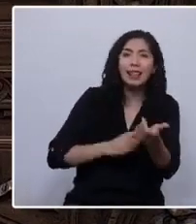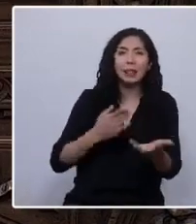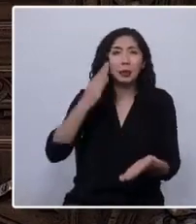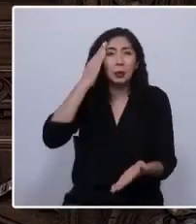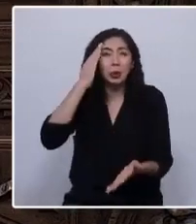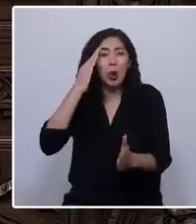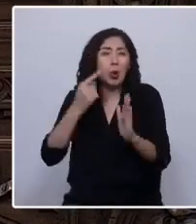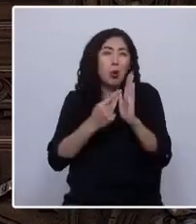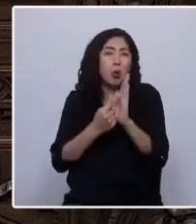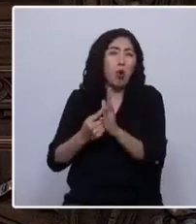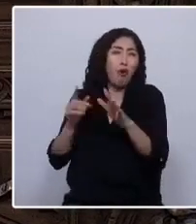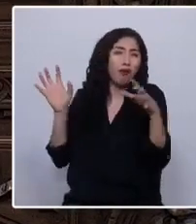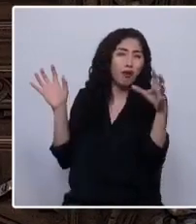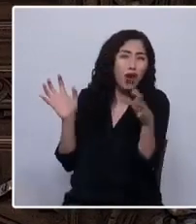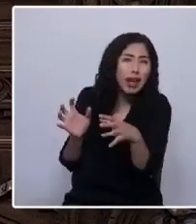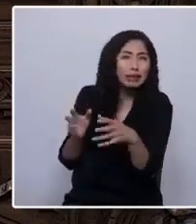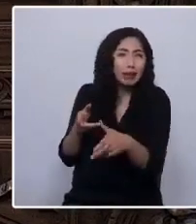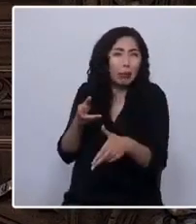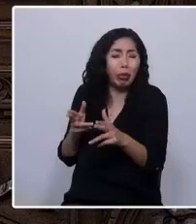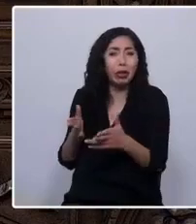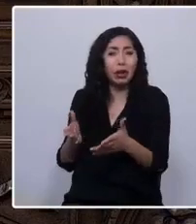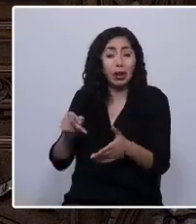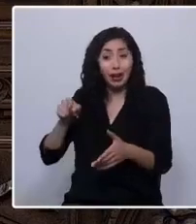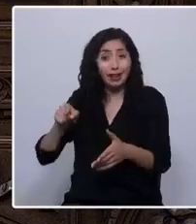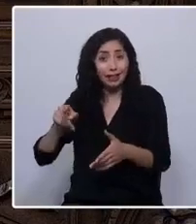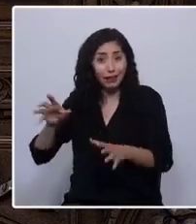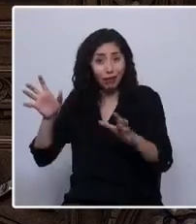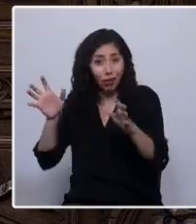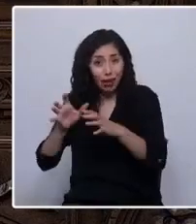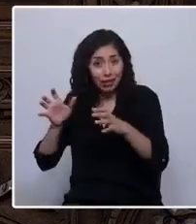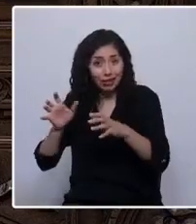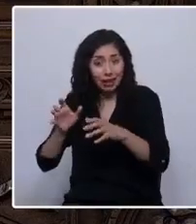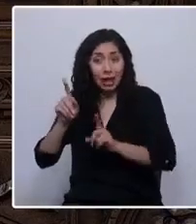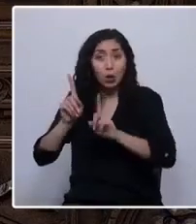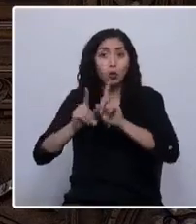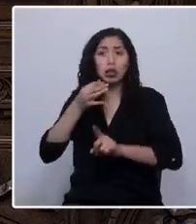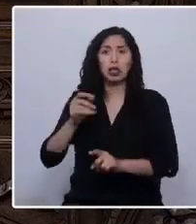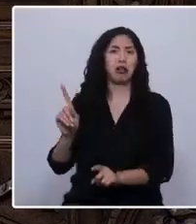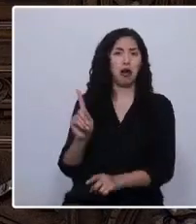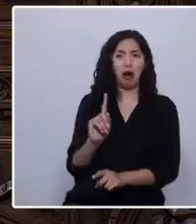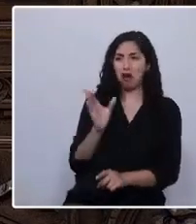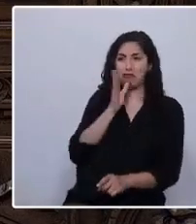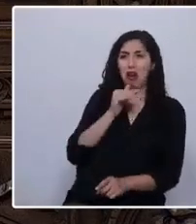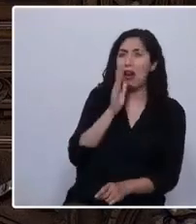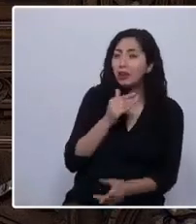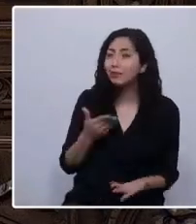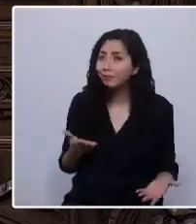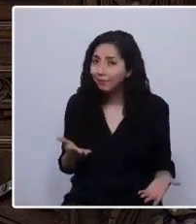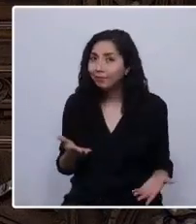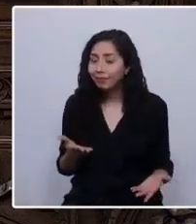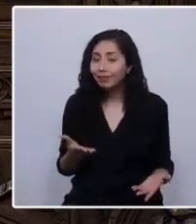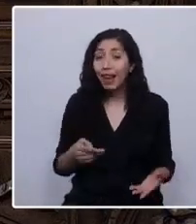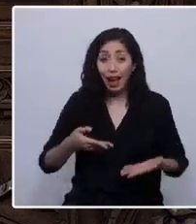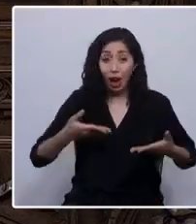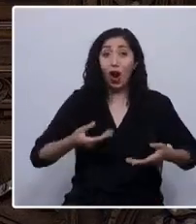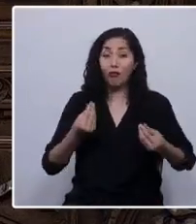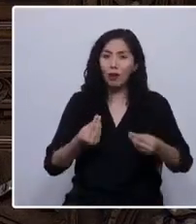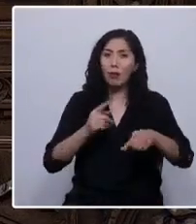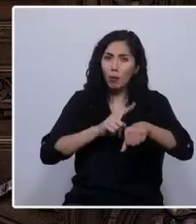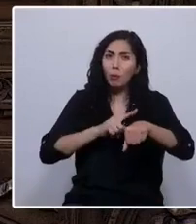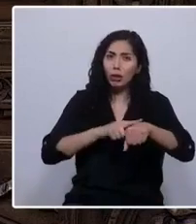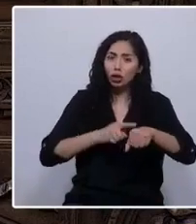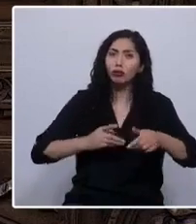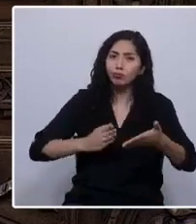violencia. Esa violencia originaria que algunos quieren negar. En buena hora comenzamos a asumir la